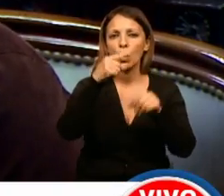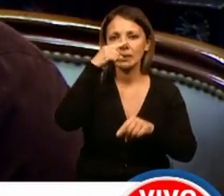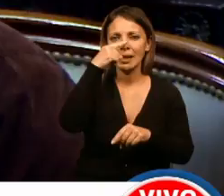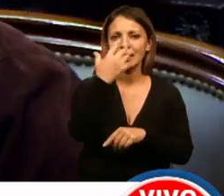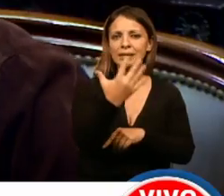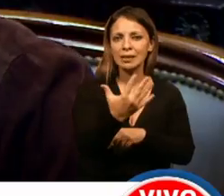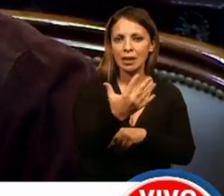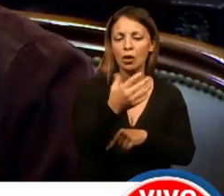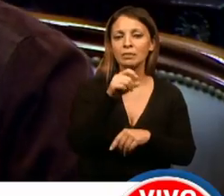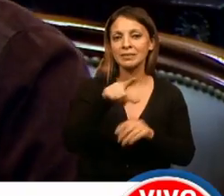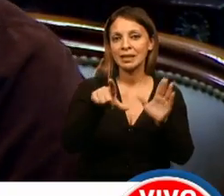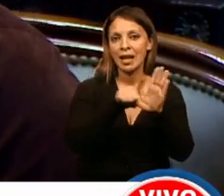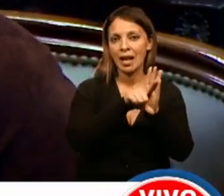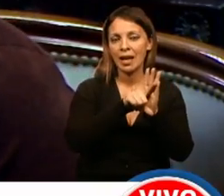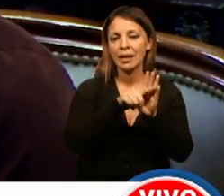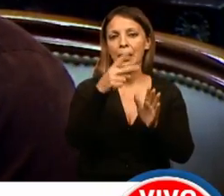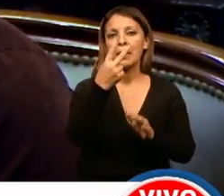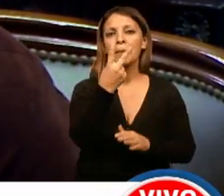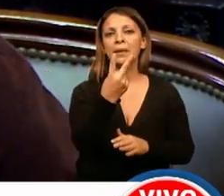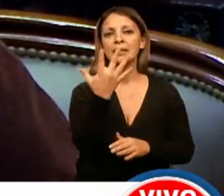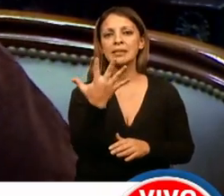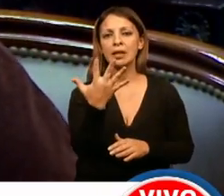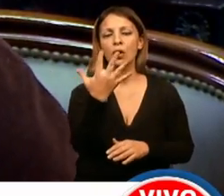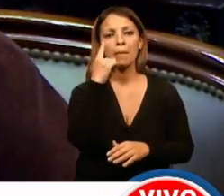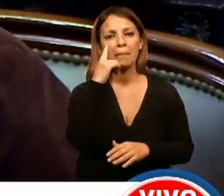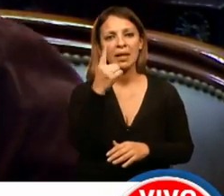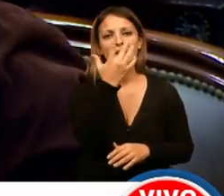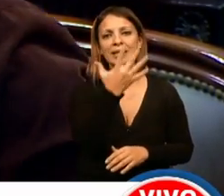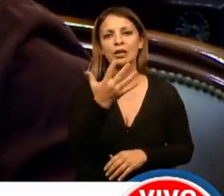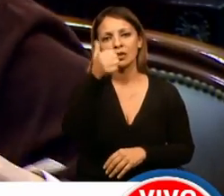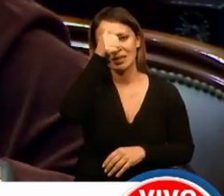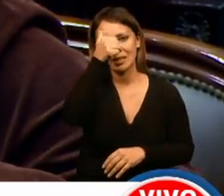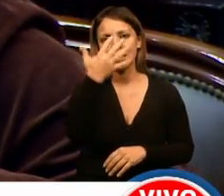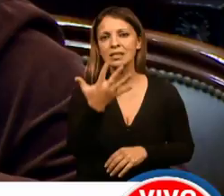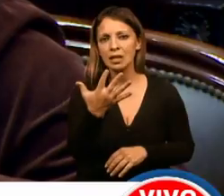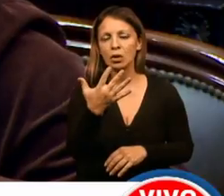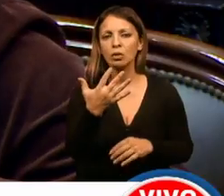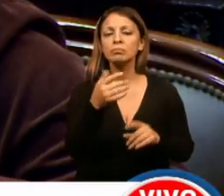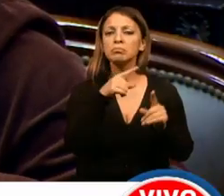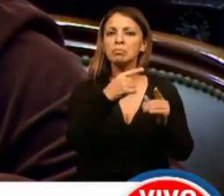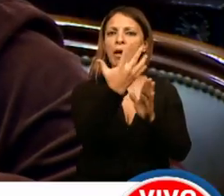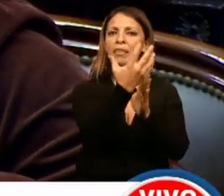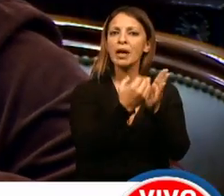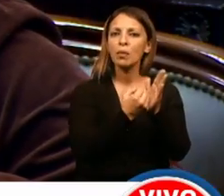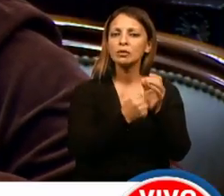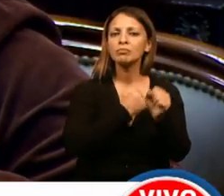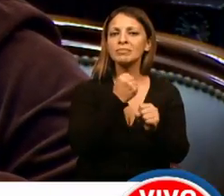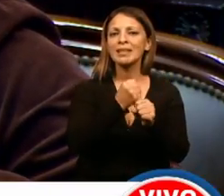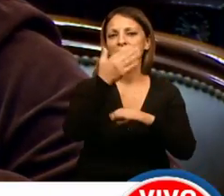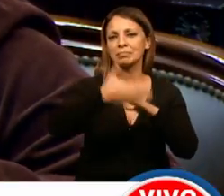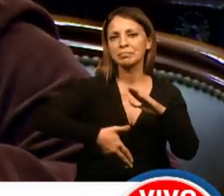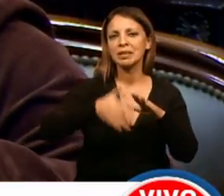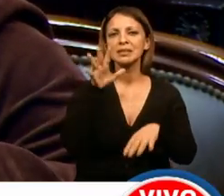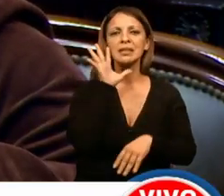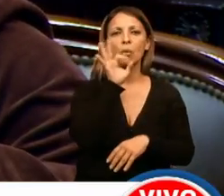de esta ley 25 565 permite un descuento de hasta el 50 por ciento en la zona